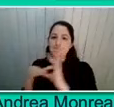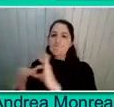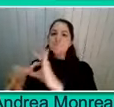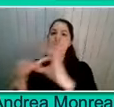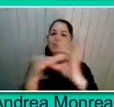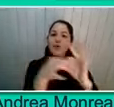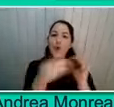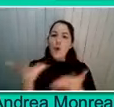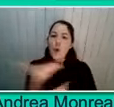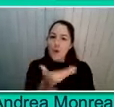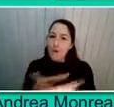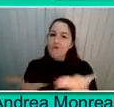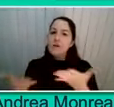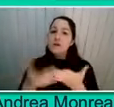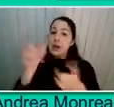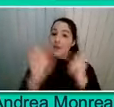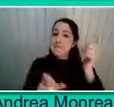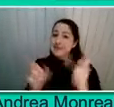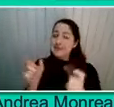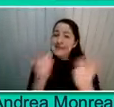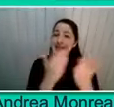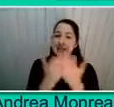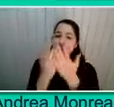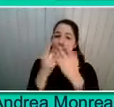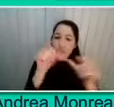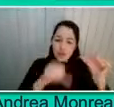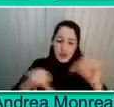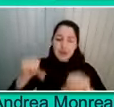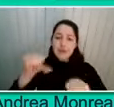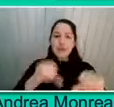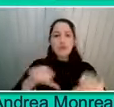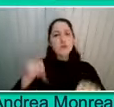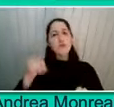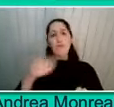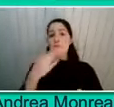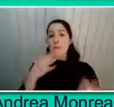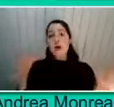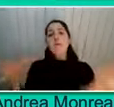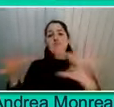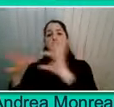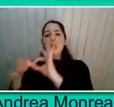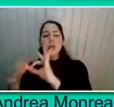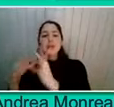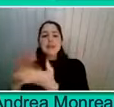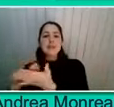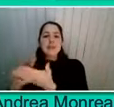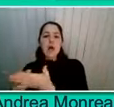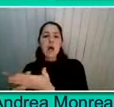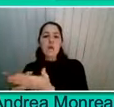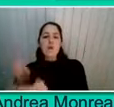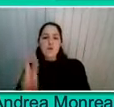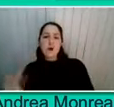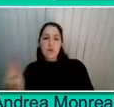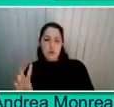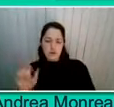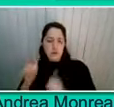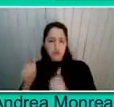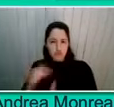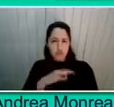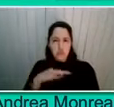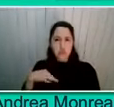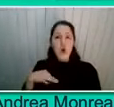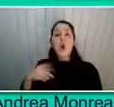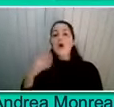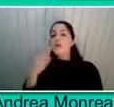también con la alianza con el Servicio de Salud. Ellos han estado siempre apoyando al Servicio de Salud de Valdivia, pero a mí me ha enriquecido